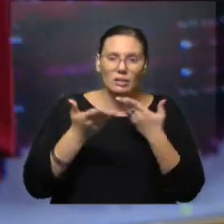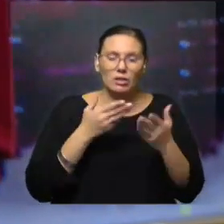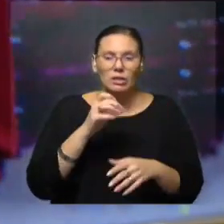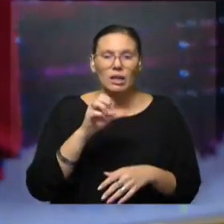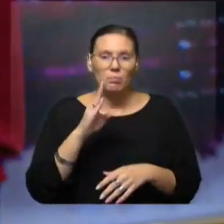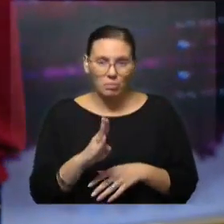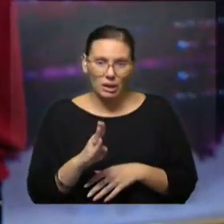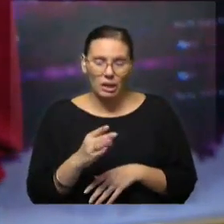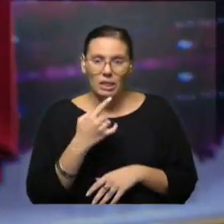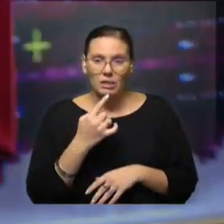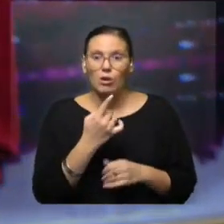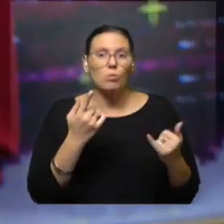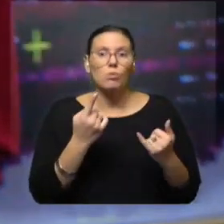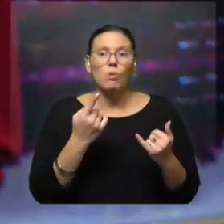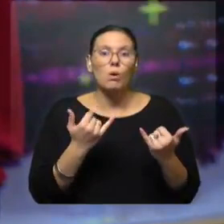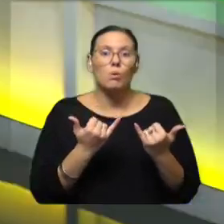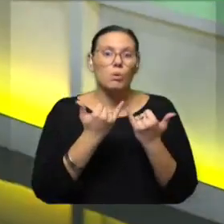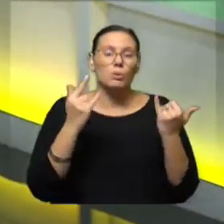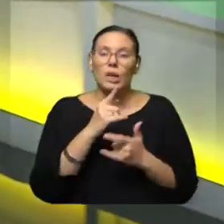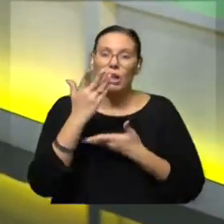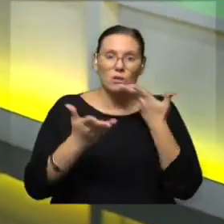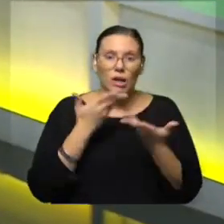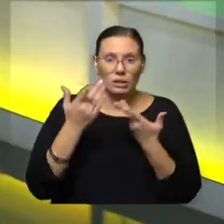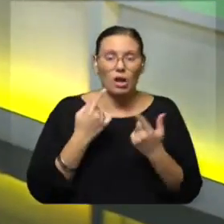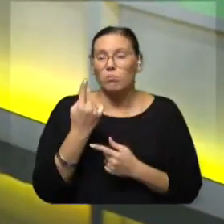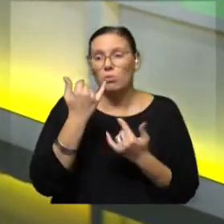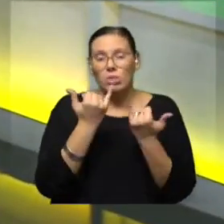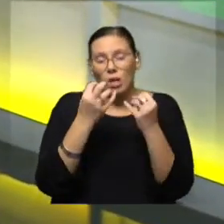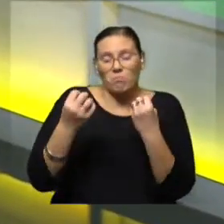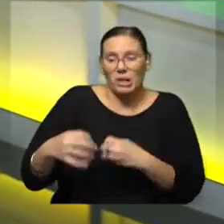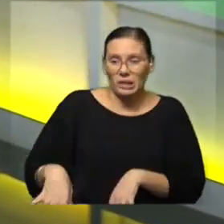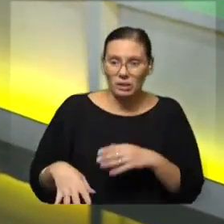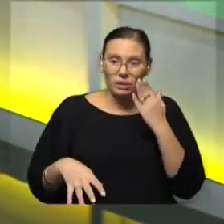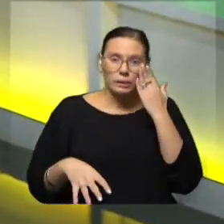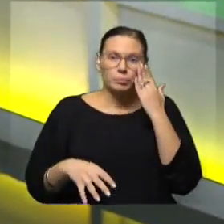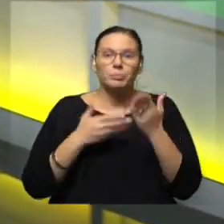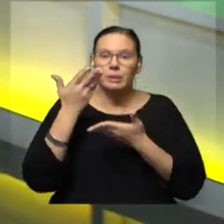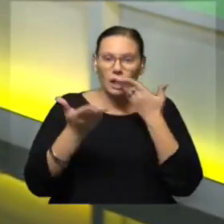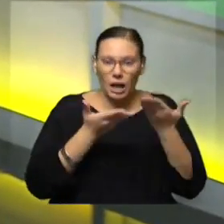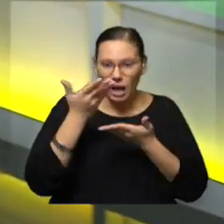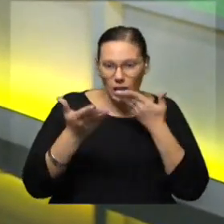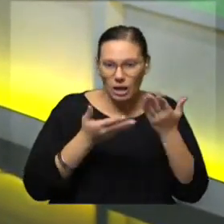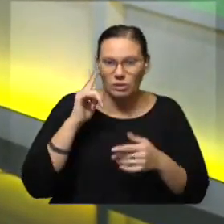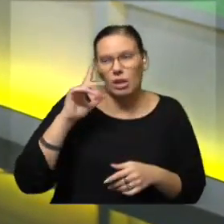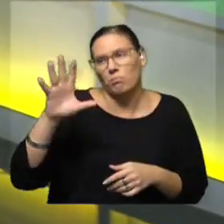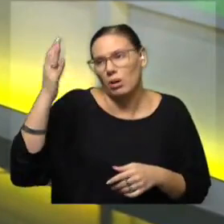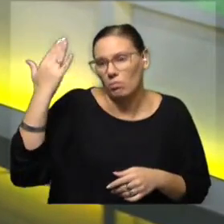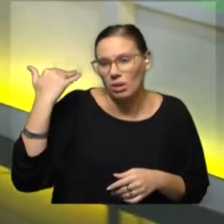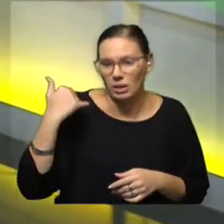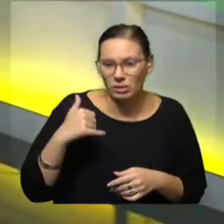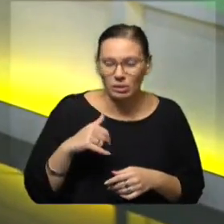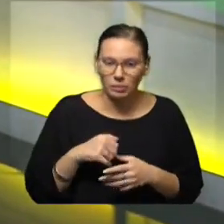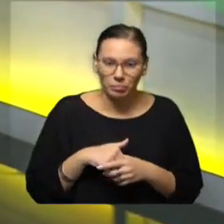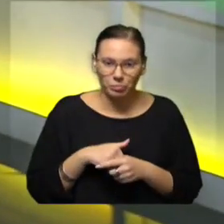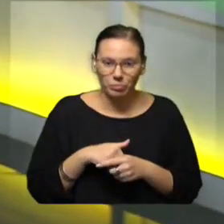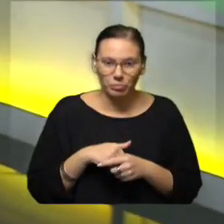que decís que un día que no cantás es como un día que no hubiese existido o algo así. Sí, o sea, canto desde que me acuerdo, o sea, desde que tengo